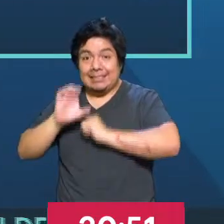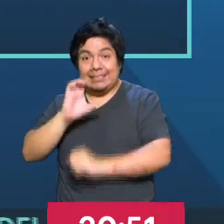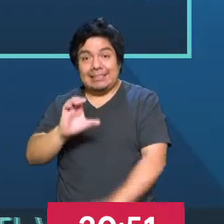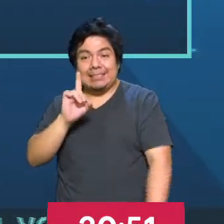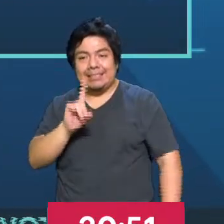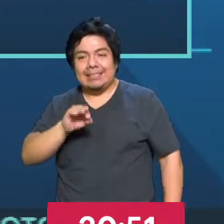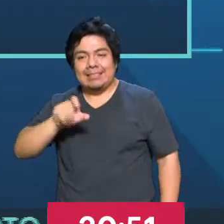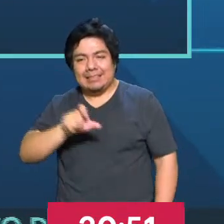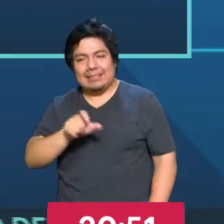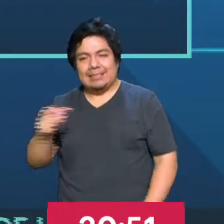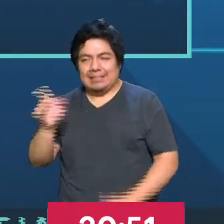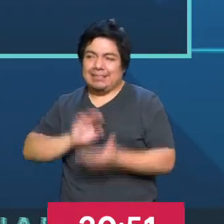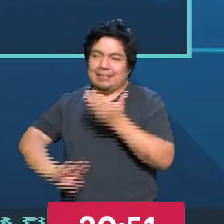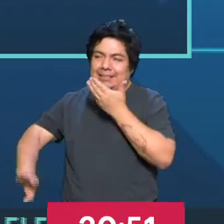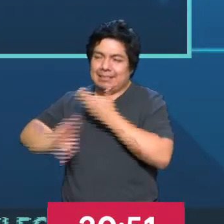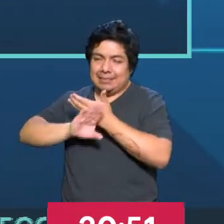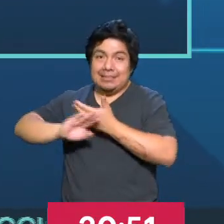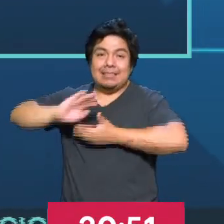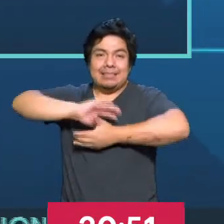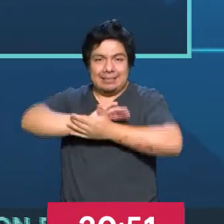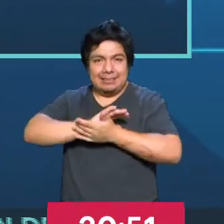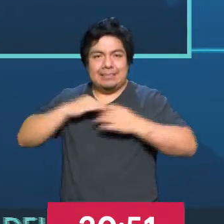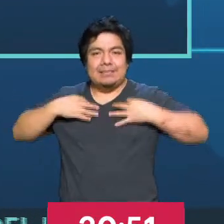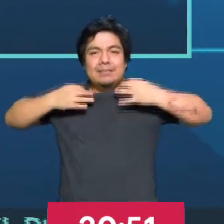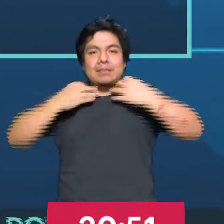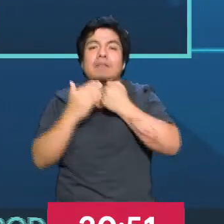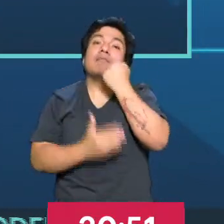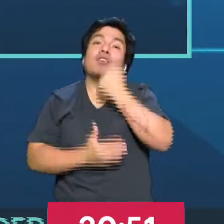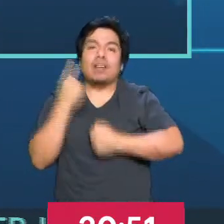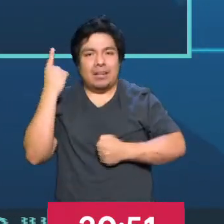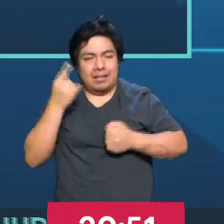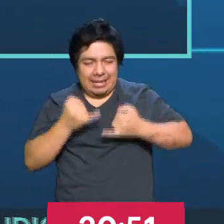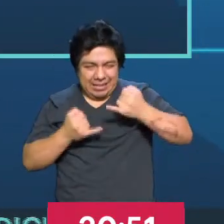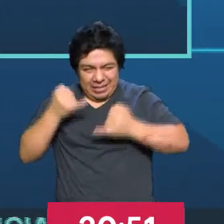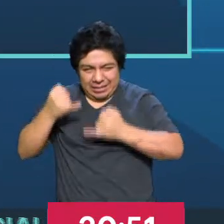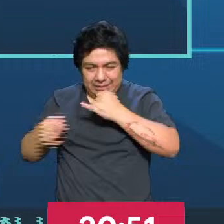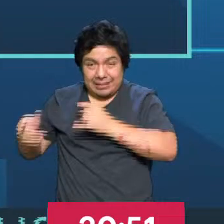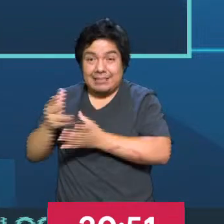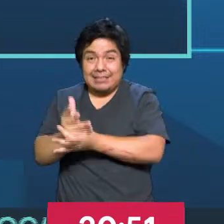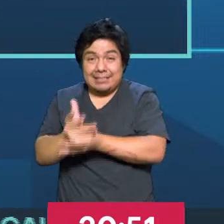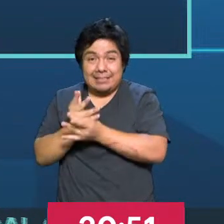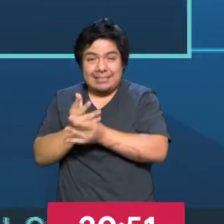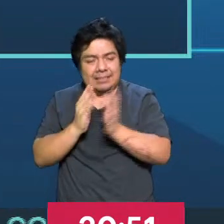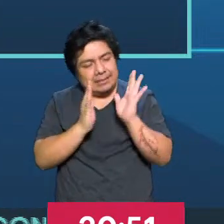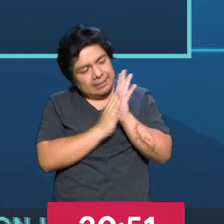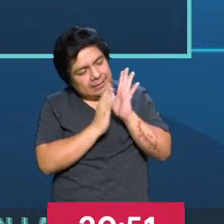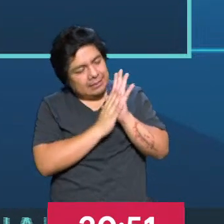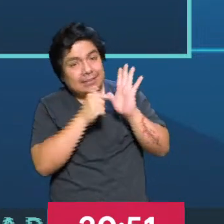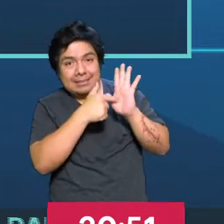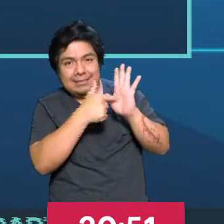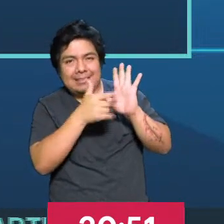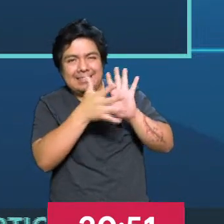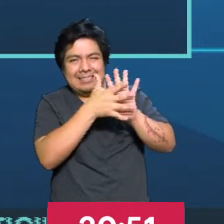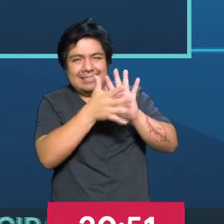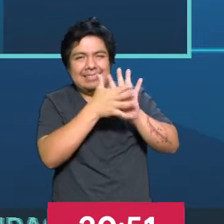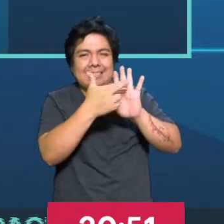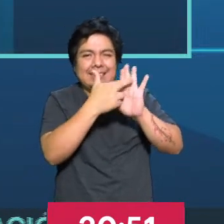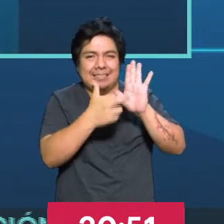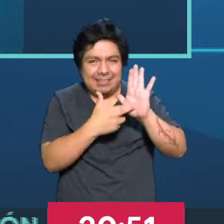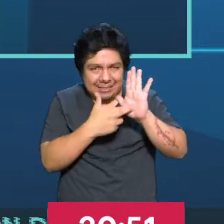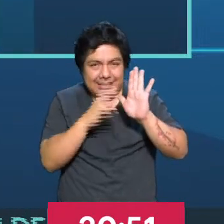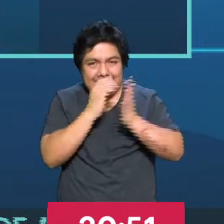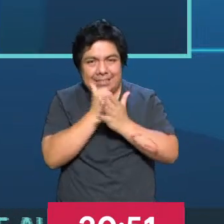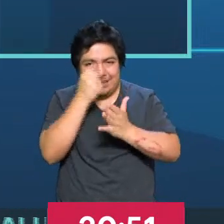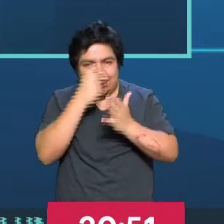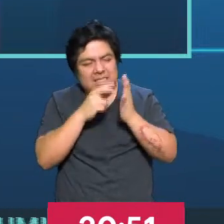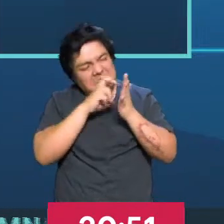a partir del delito de discriminación. Porque los jueces alegaban que el Código Penal de la Ciudad de México estaba mal redactado y que